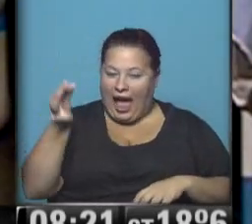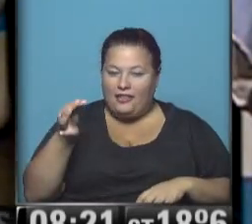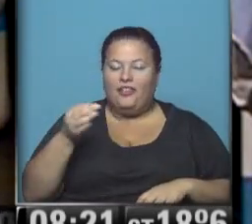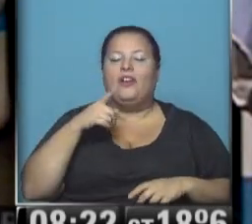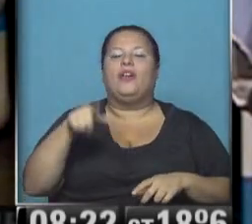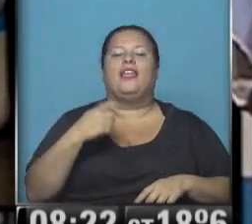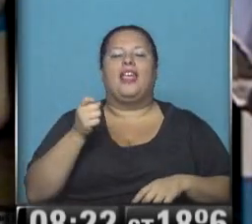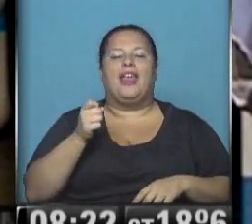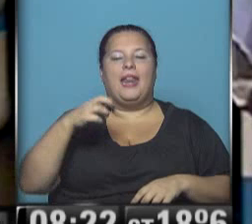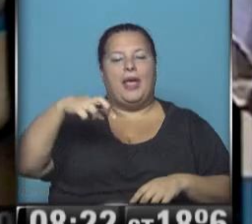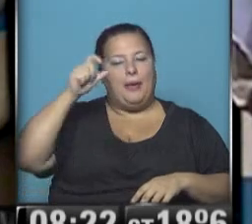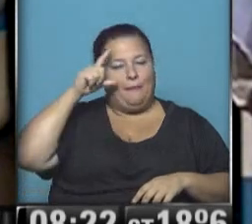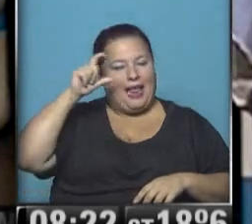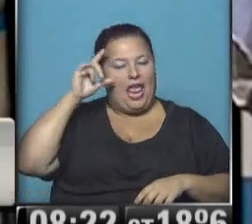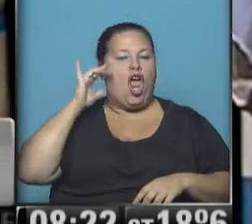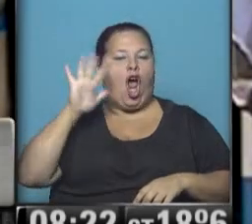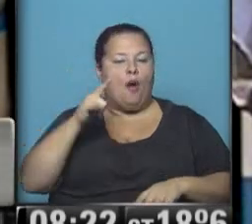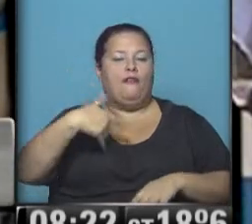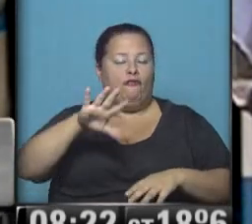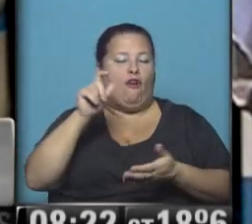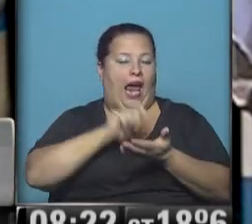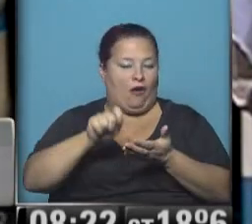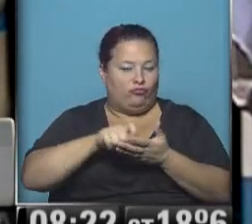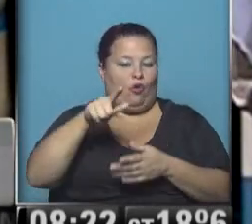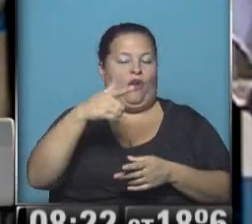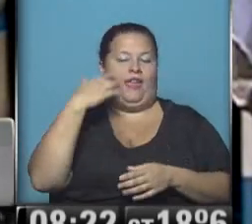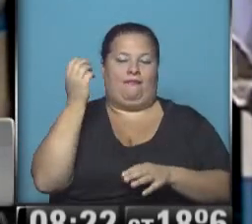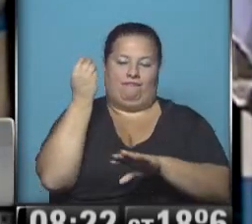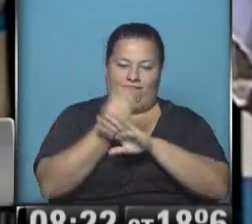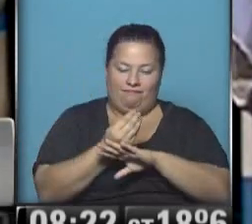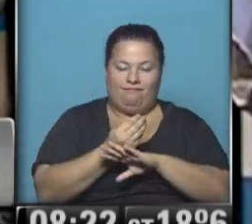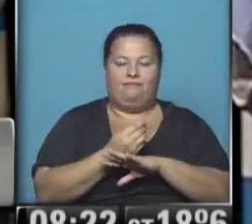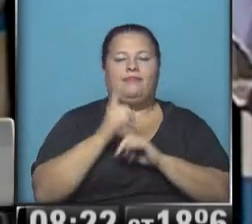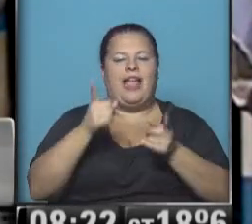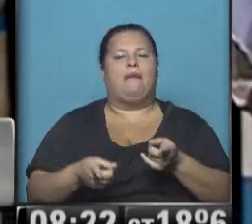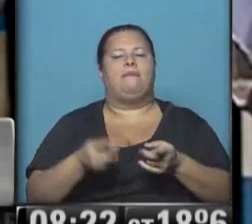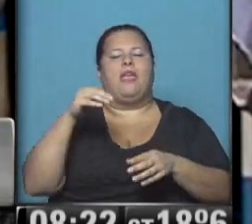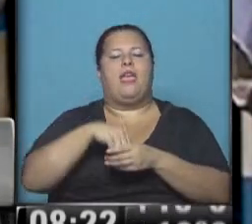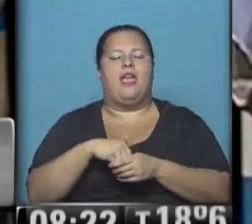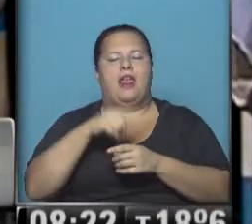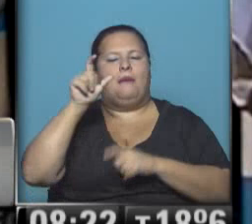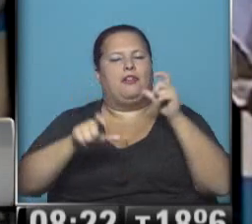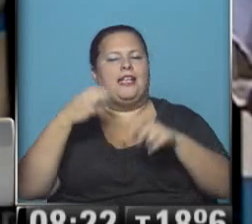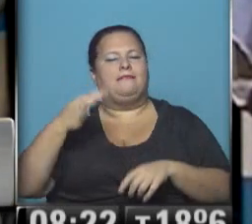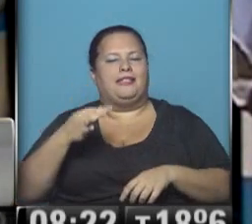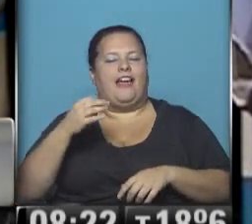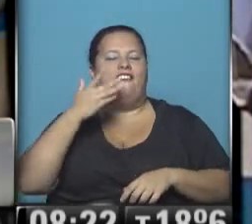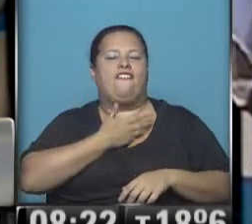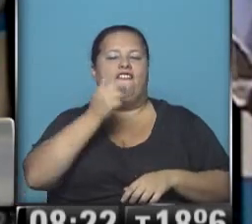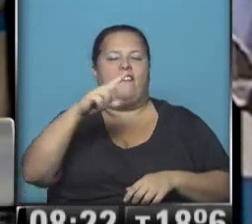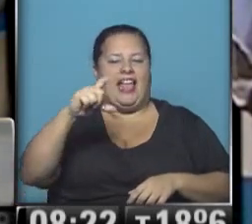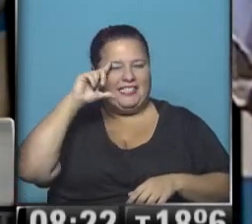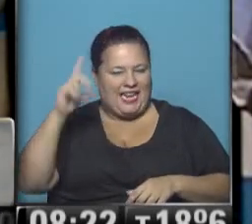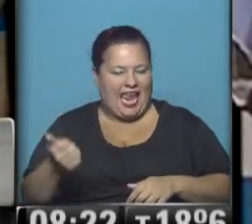llega de la mano de Pelé Gómez, autor y protagonista de esta apuesta, que cuenta además con participaciones especiales de Guillermo